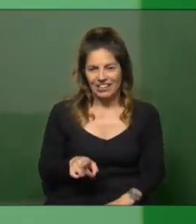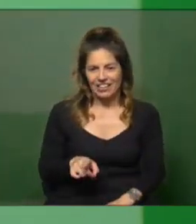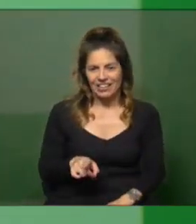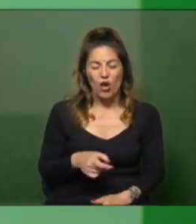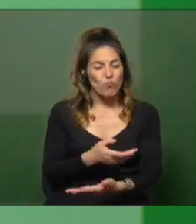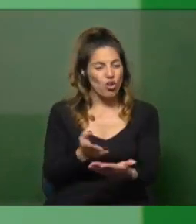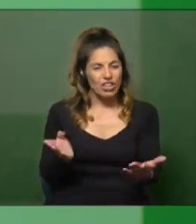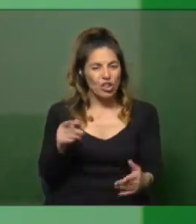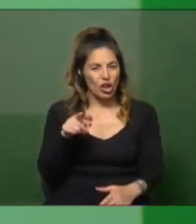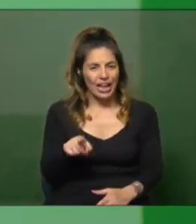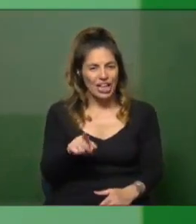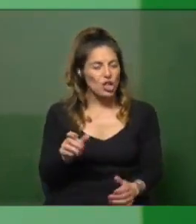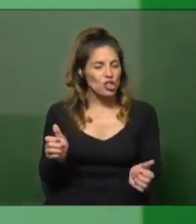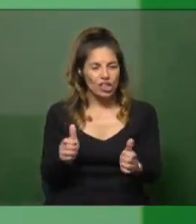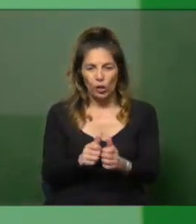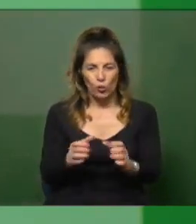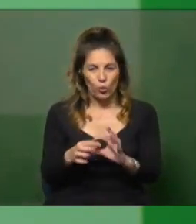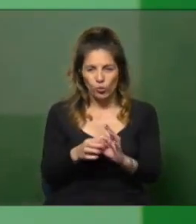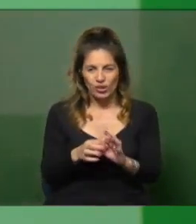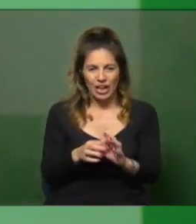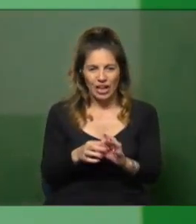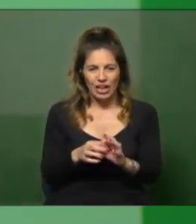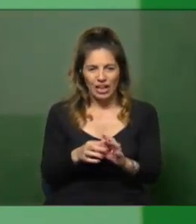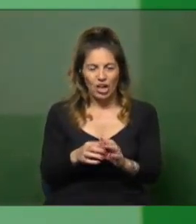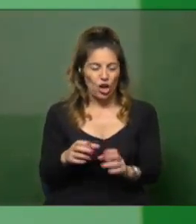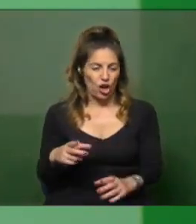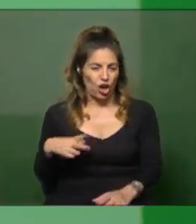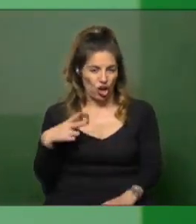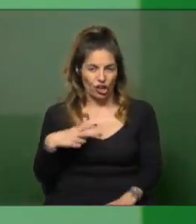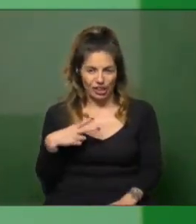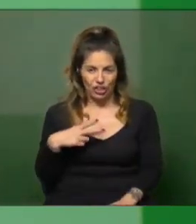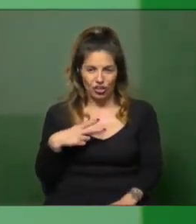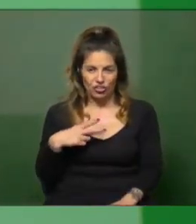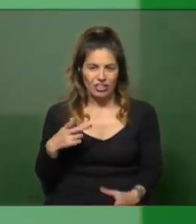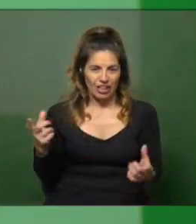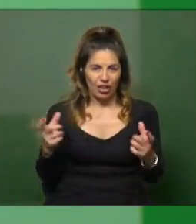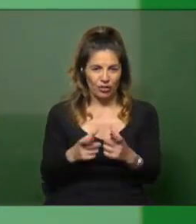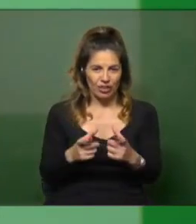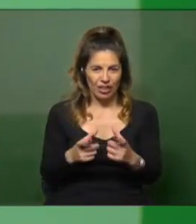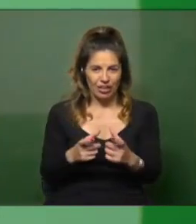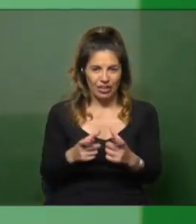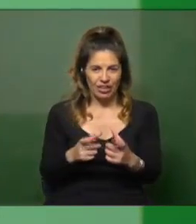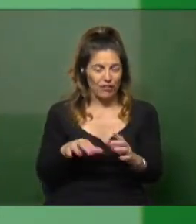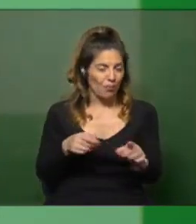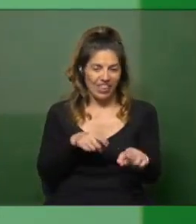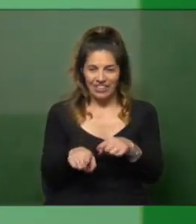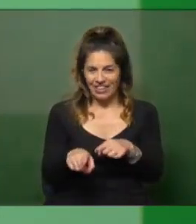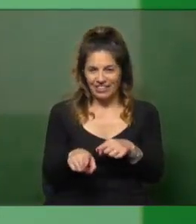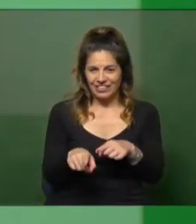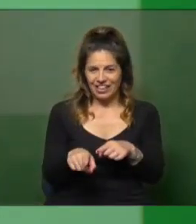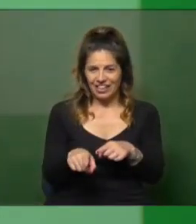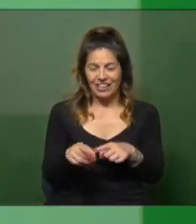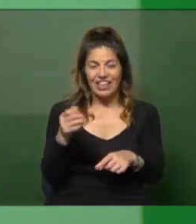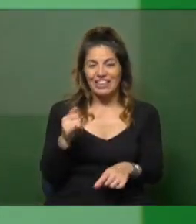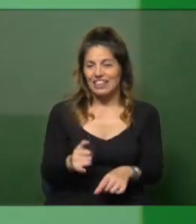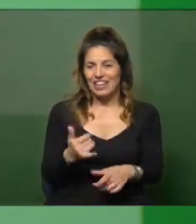demostrar que él no se junta se va a juntar bueno con la casta se acaba de juntar de una manera tan este directa que es tener